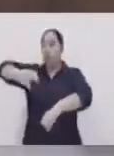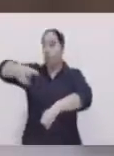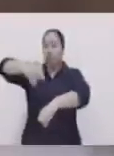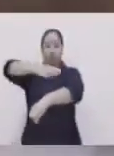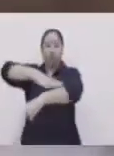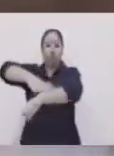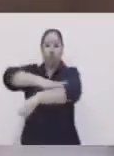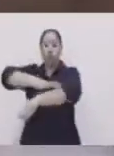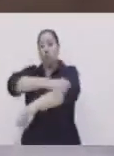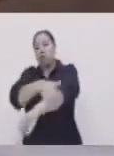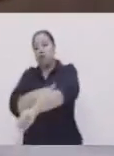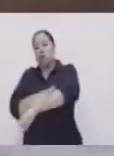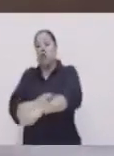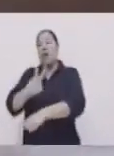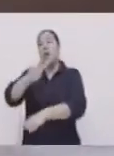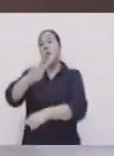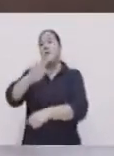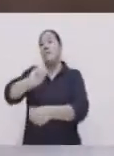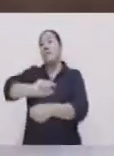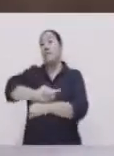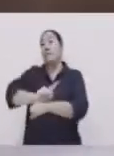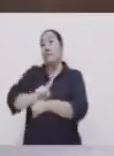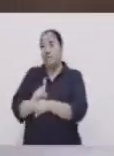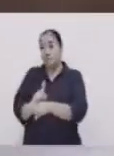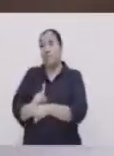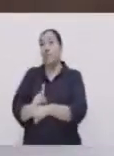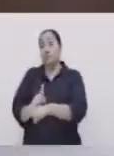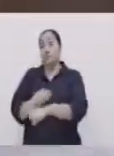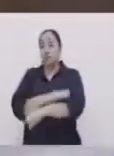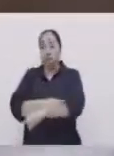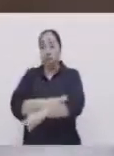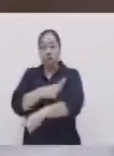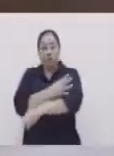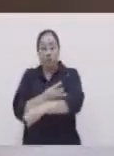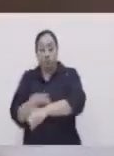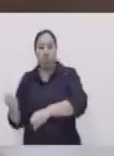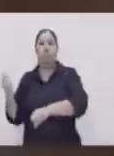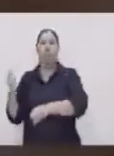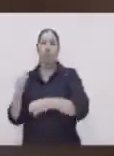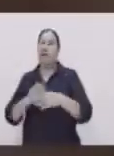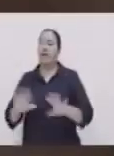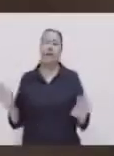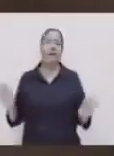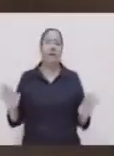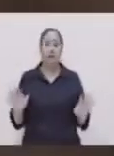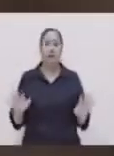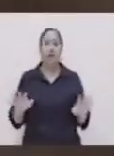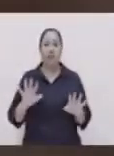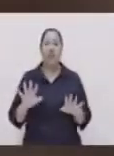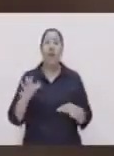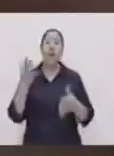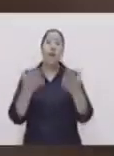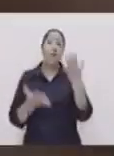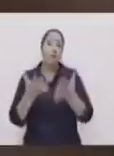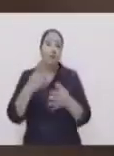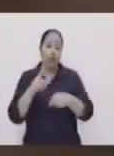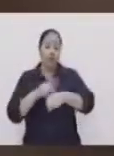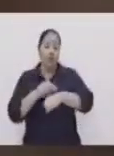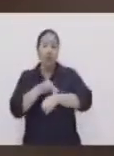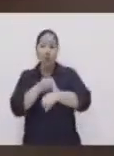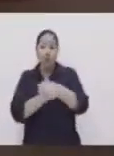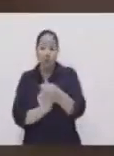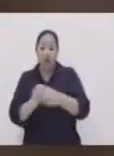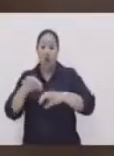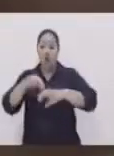agua durante un mínimo de 20 minutos, hasta quitar el químico completamente del área afectada. Si hubiera objetos como anillos,